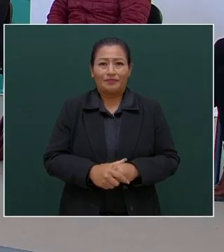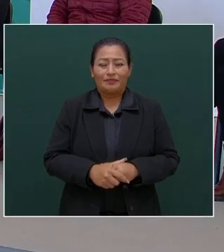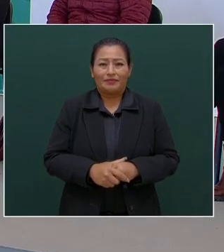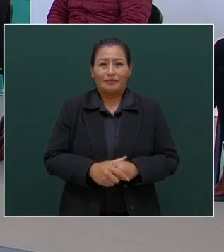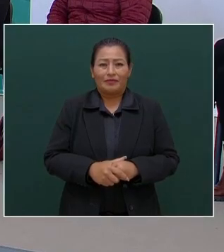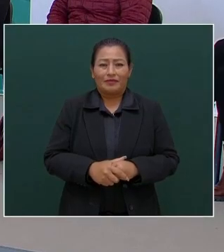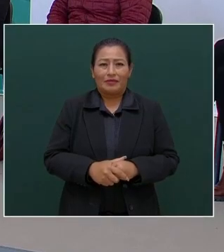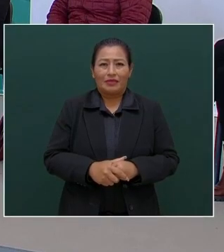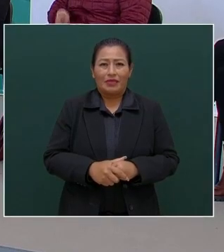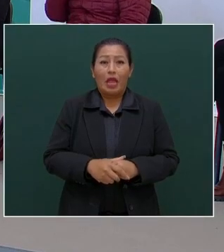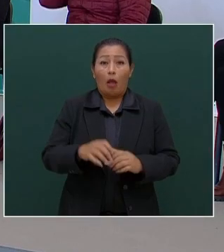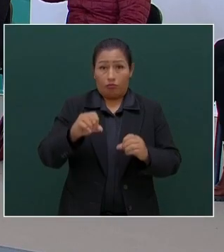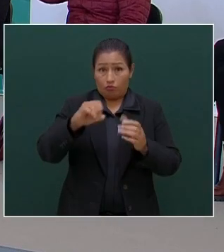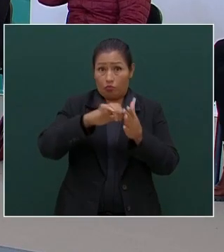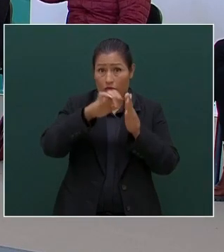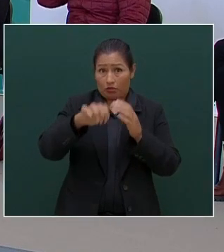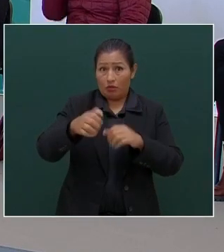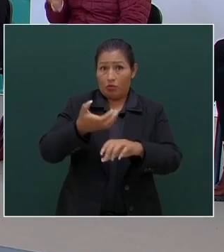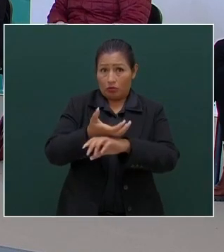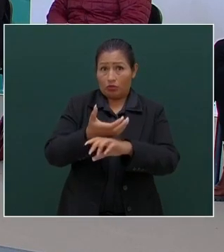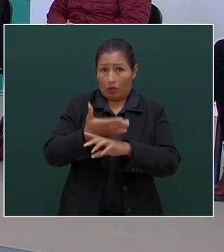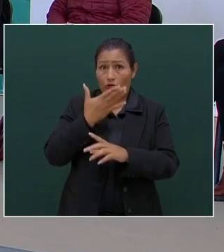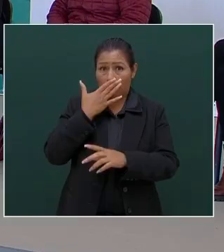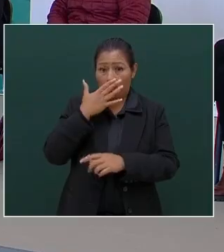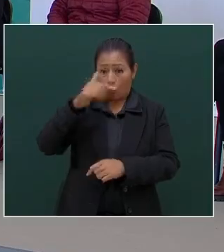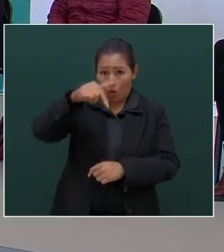en el caso de Sonora,